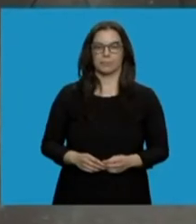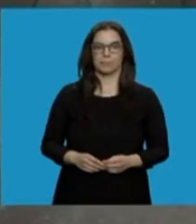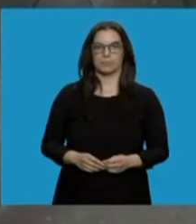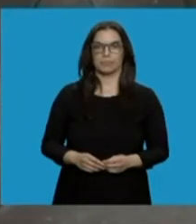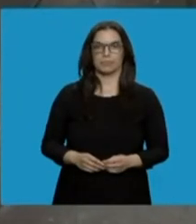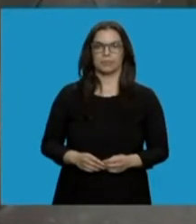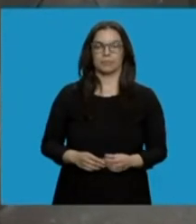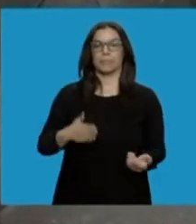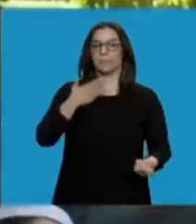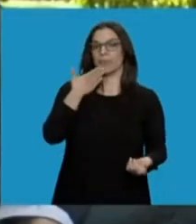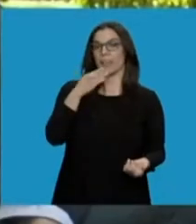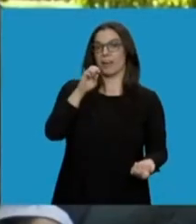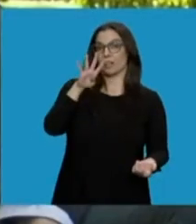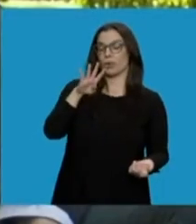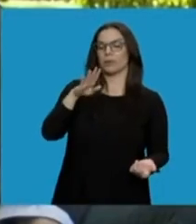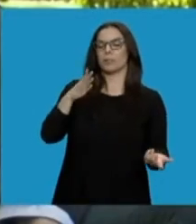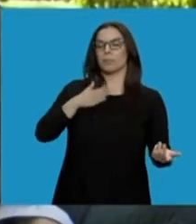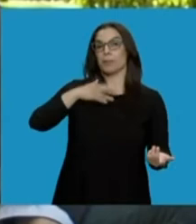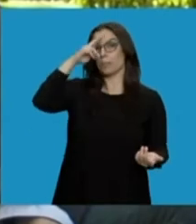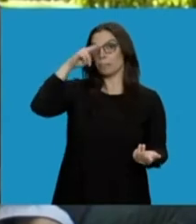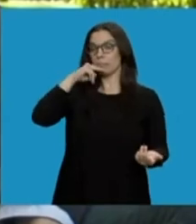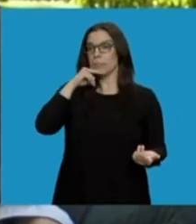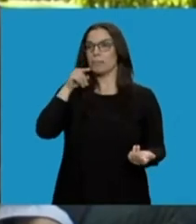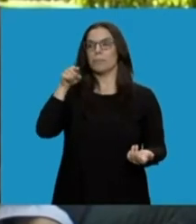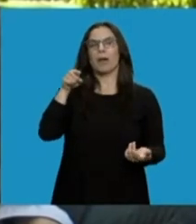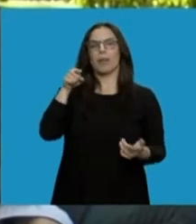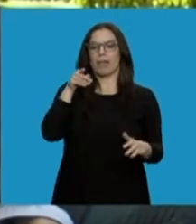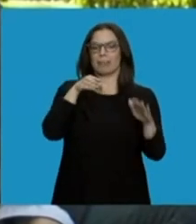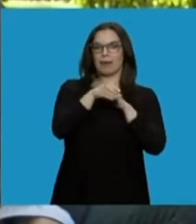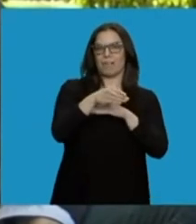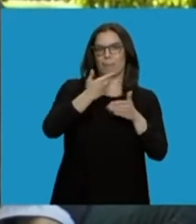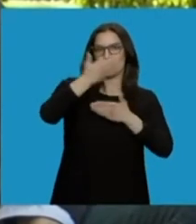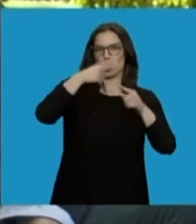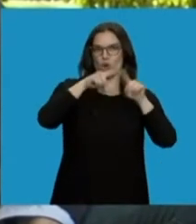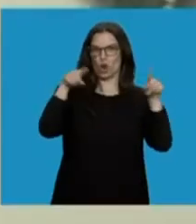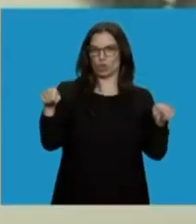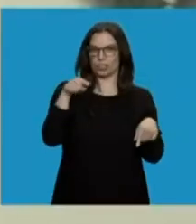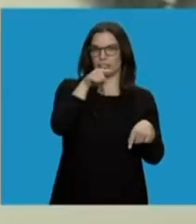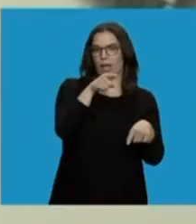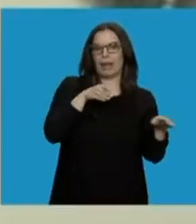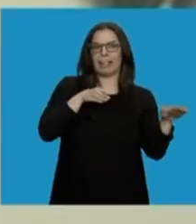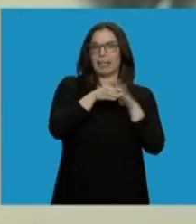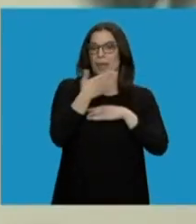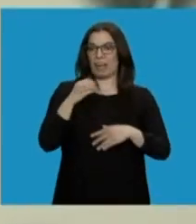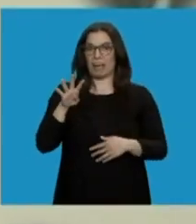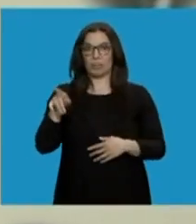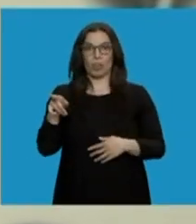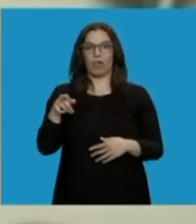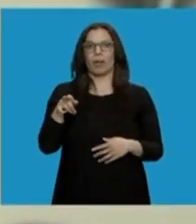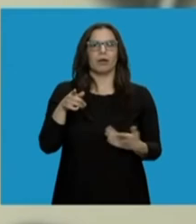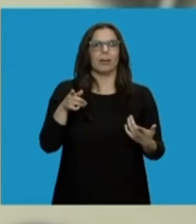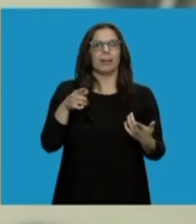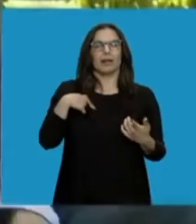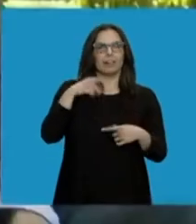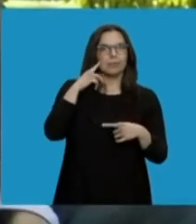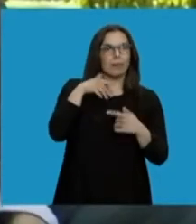A 14 años mi padre entraba en la redacción del Norte de Castilla, pues como quien entra, digamos, al vestuario del Real Madrid